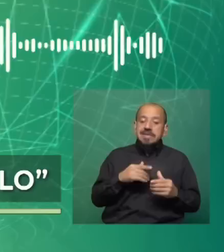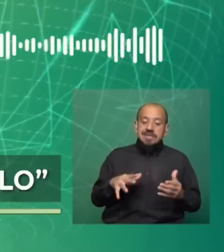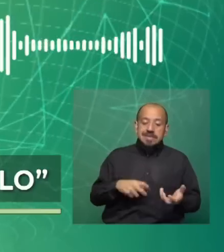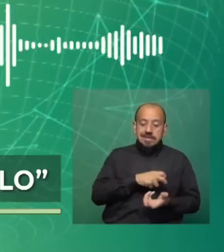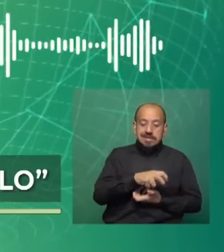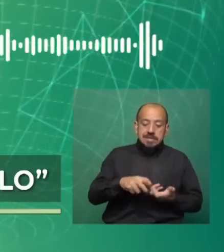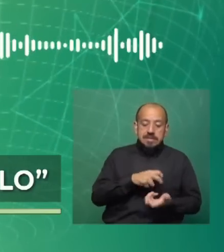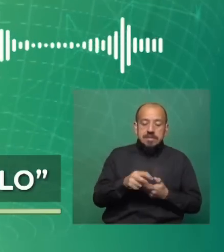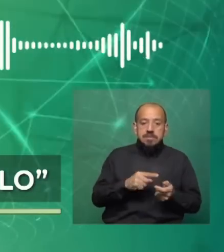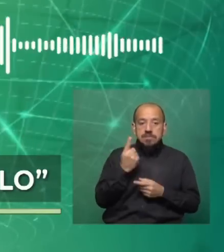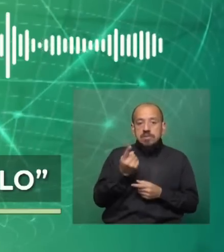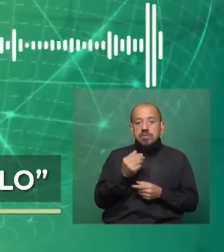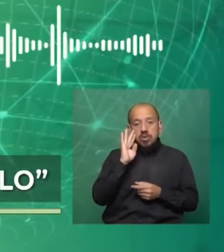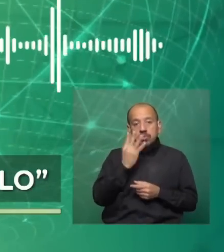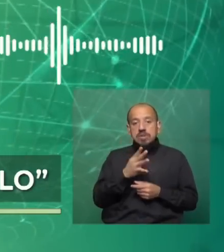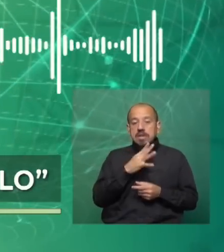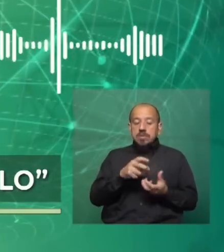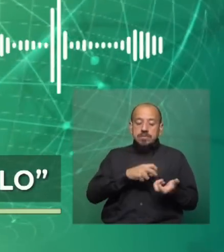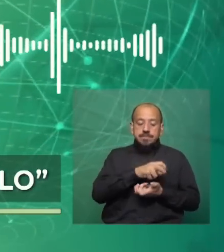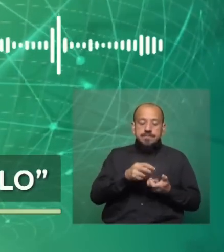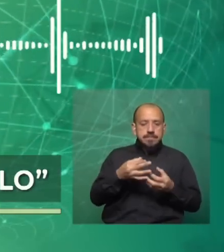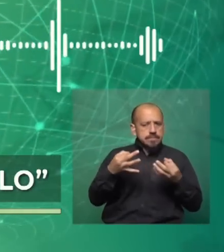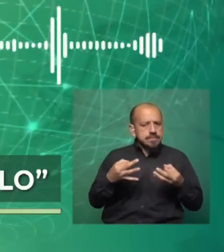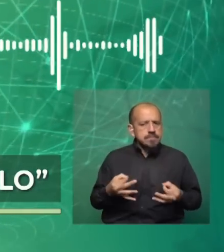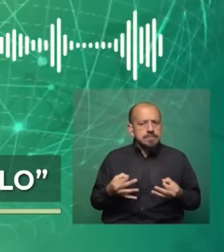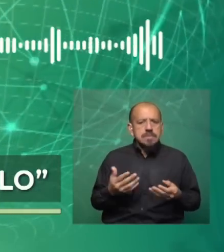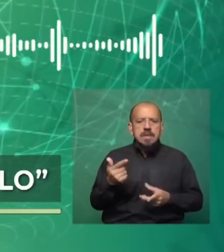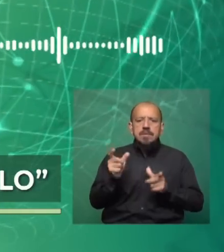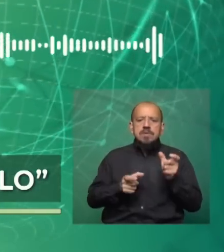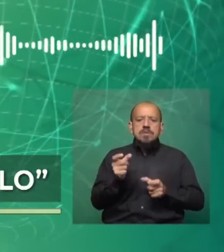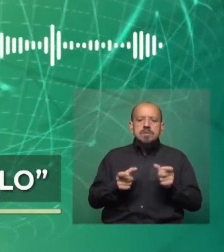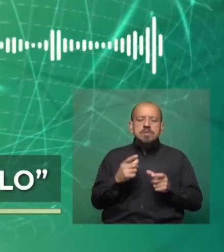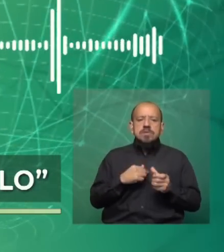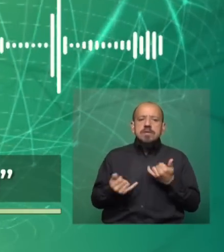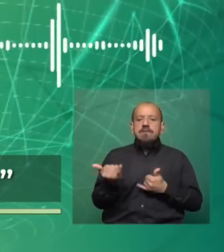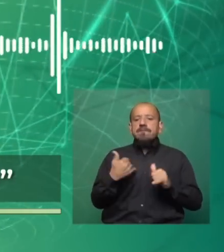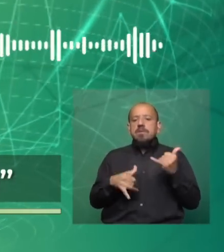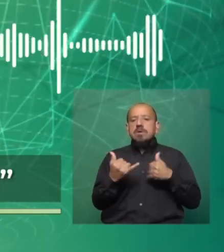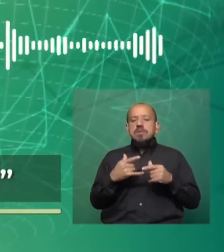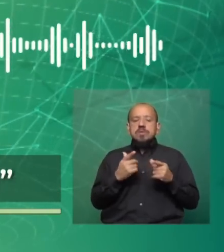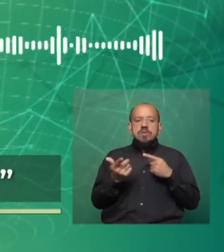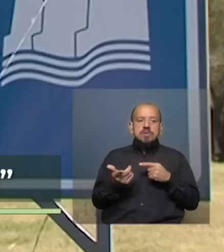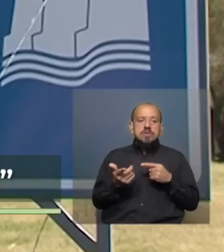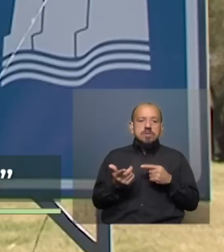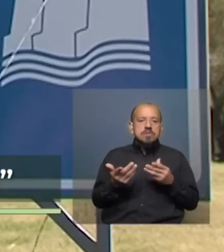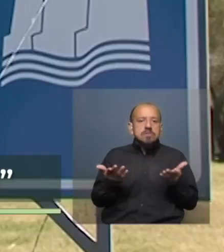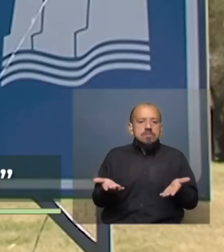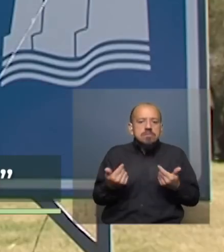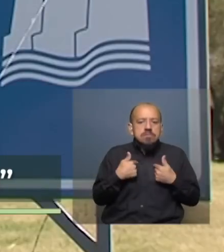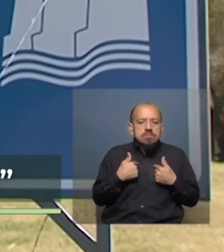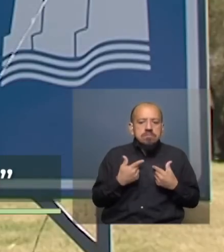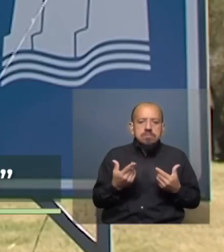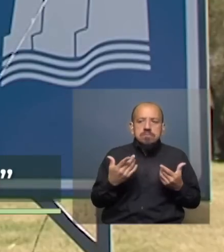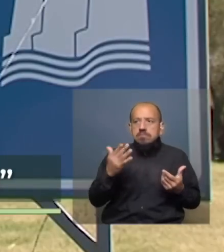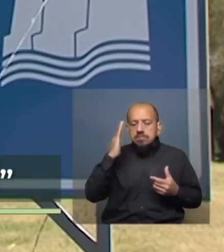primer cosa reconocer la crisis segunda cosa la verdad la gente tiene que tener la información la gente tiene que tener Yo quiero saber